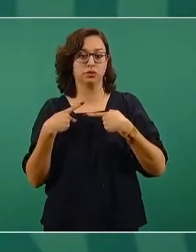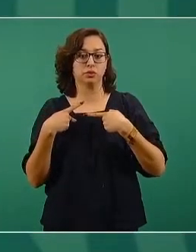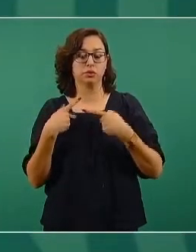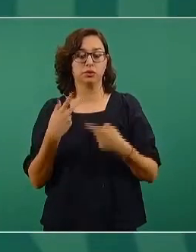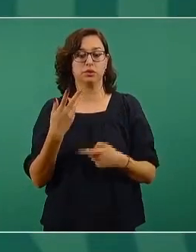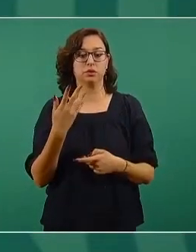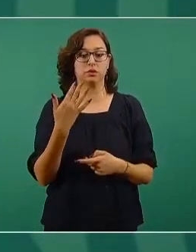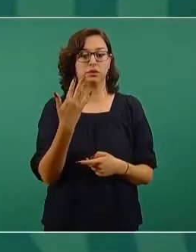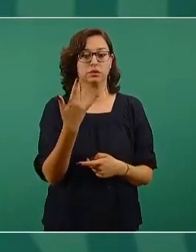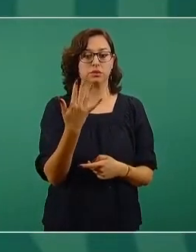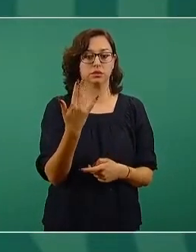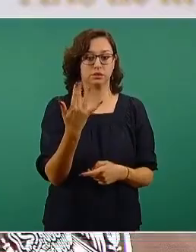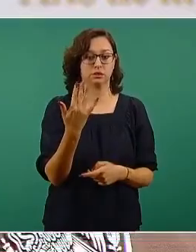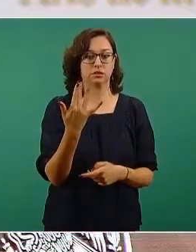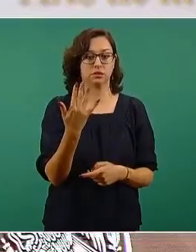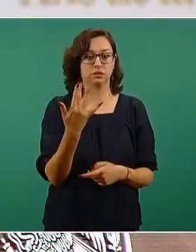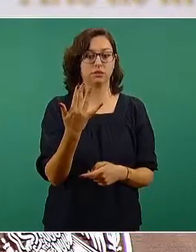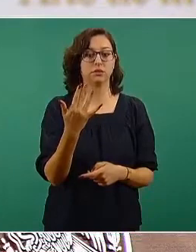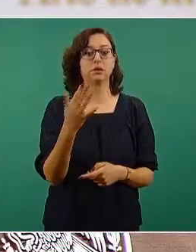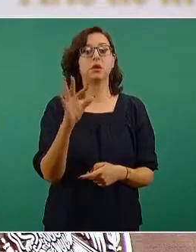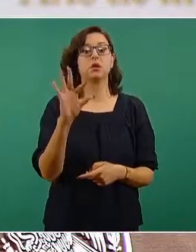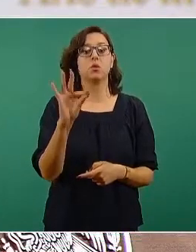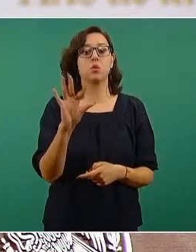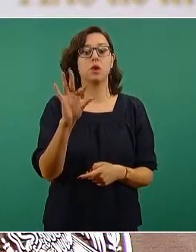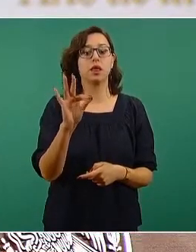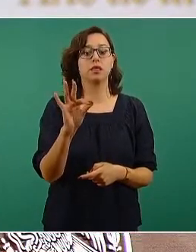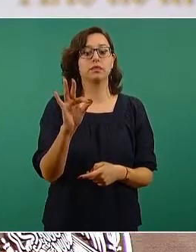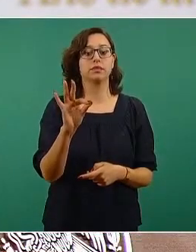50, de 40,